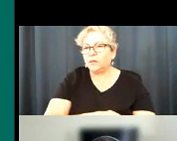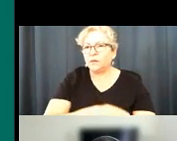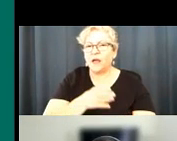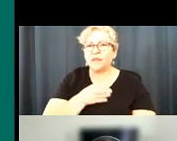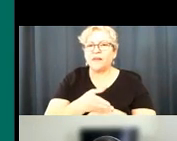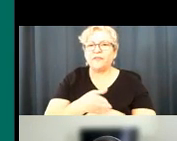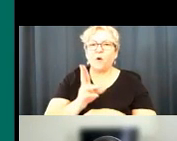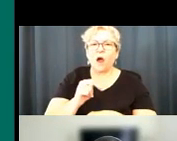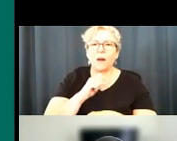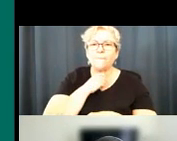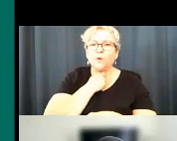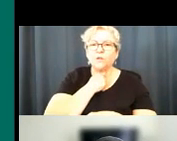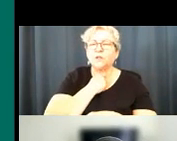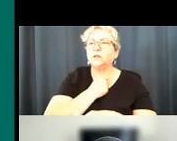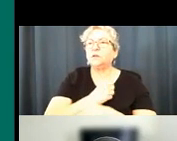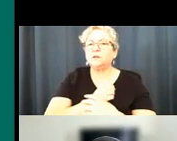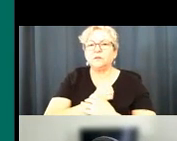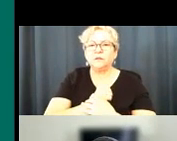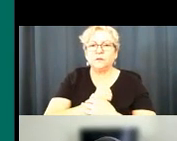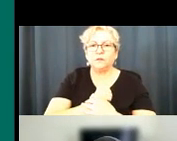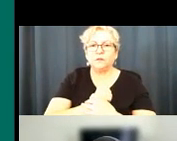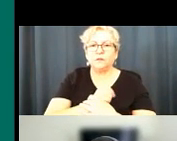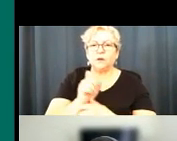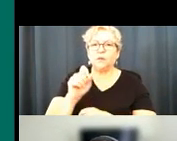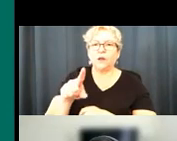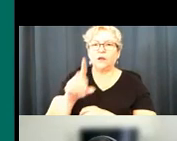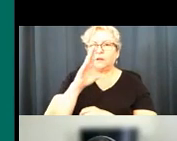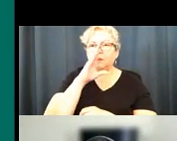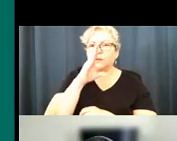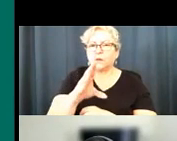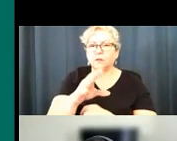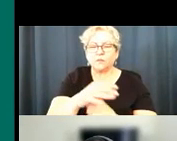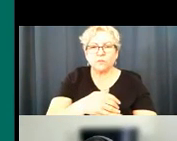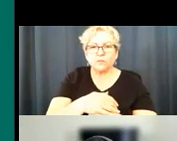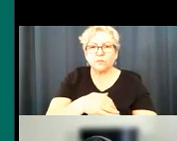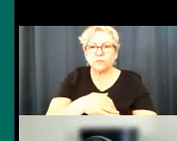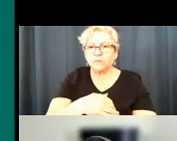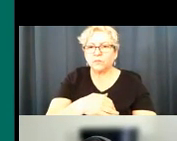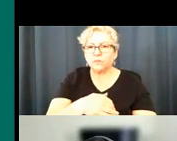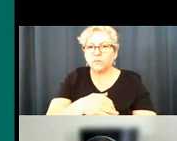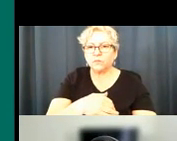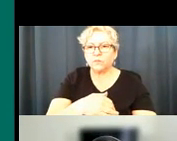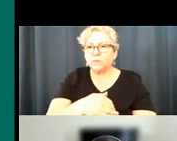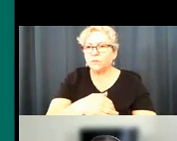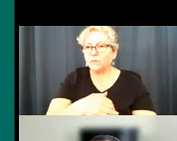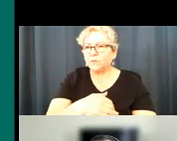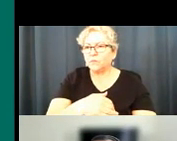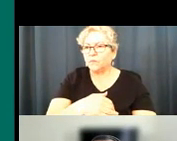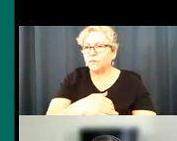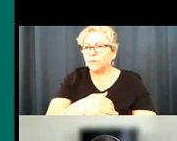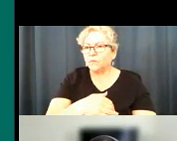Después de esta, vamos a quitar el mute y vamos a dejar a ver quién más. Se la pueden hacer directo a los presentadores. La próxima